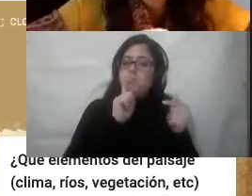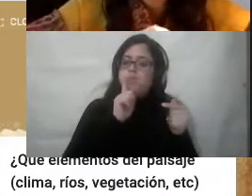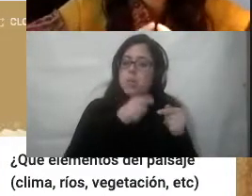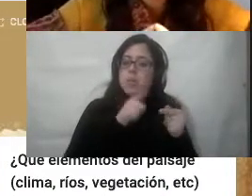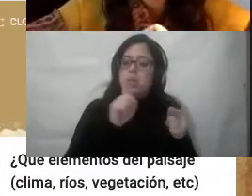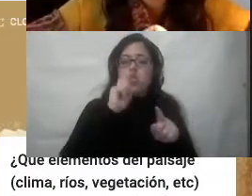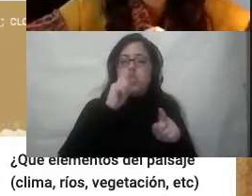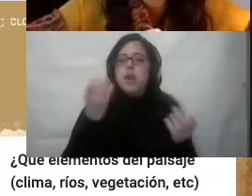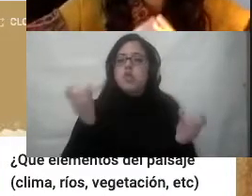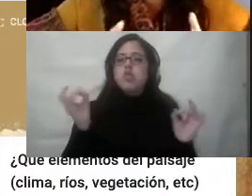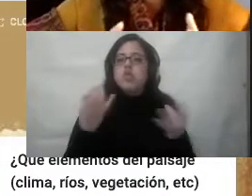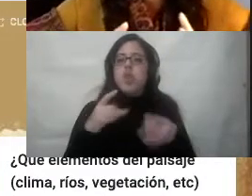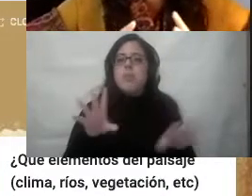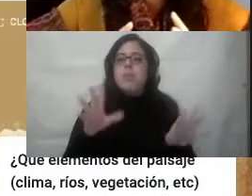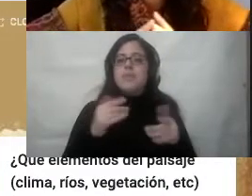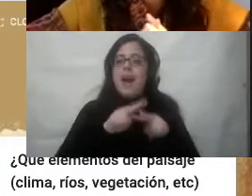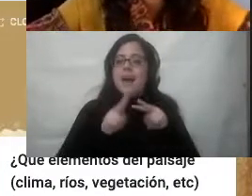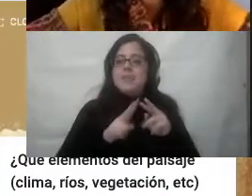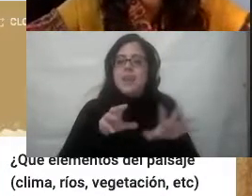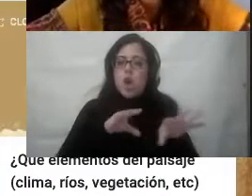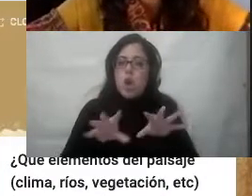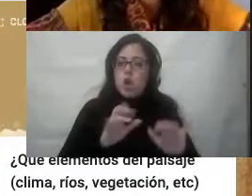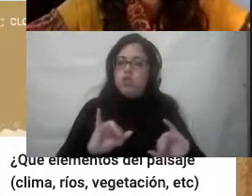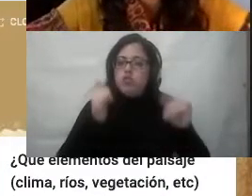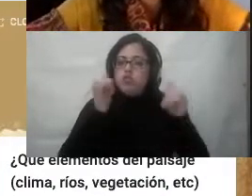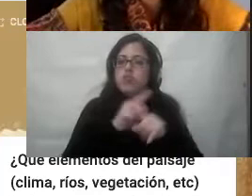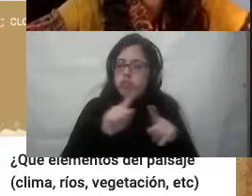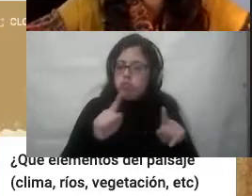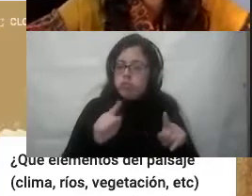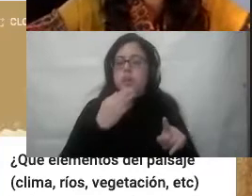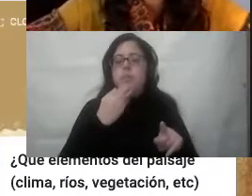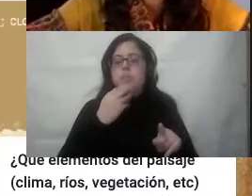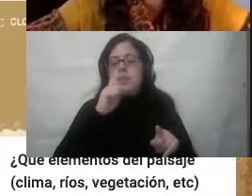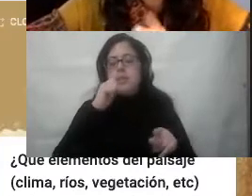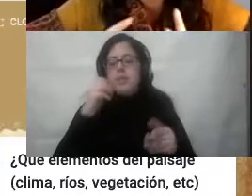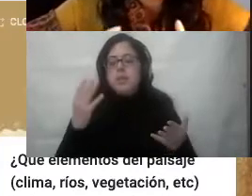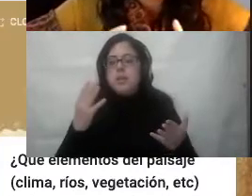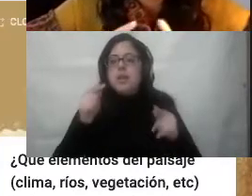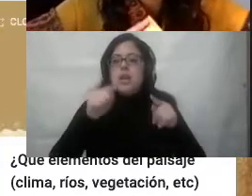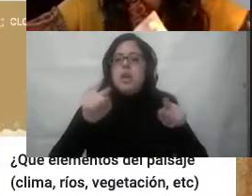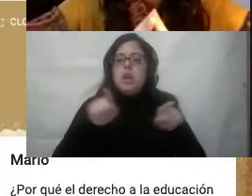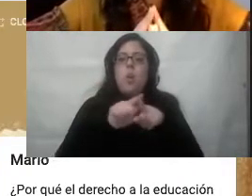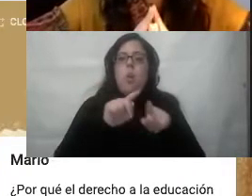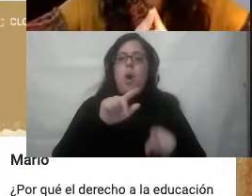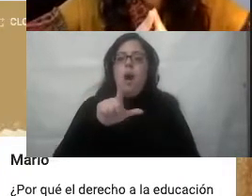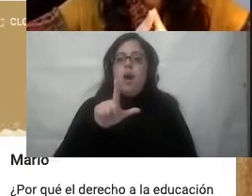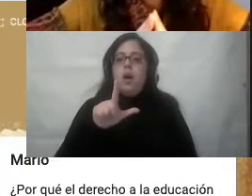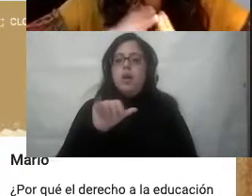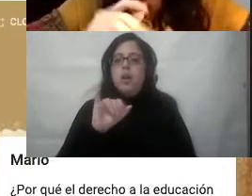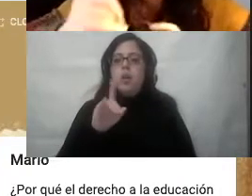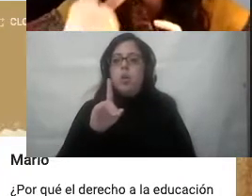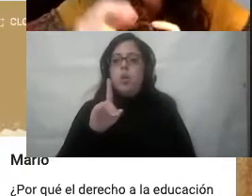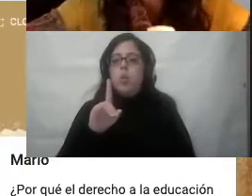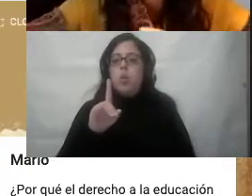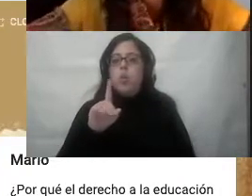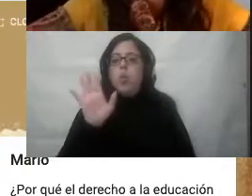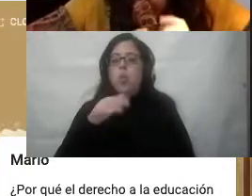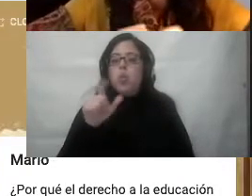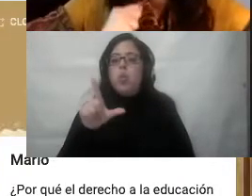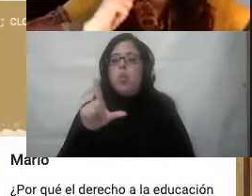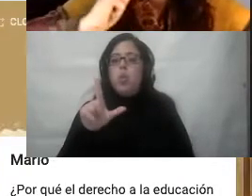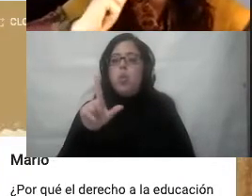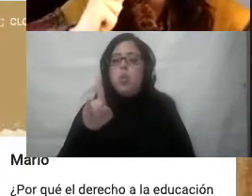queramos hacer solo las cosas más entretenidas, ¿ya? Ni porque queramos hacer de esto algo más lúdico, sino que en realidad, y de hecho ese no es el